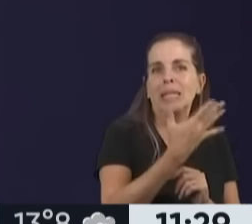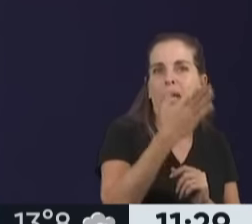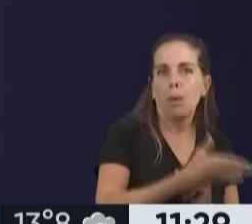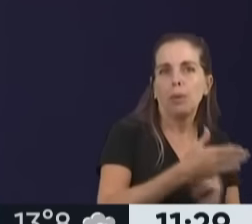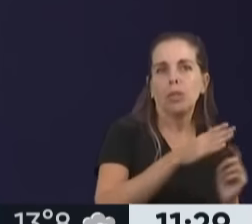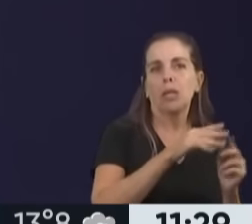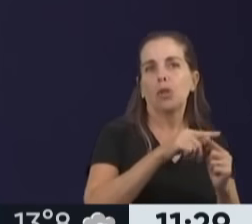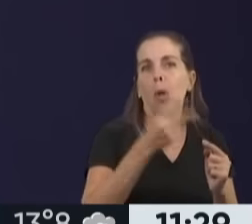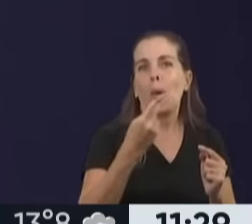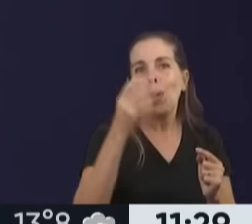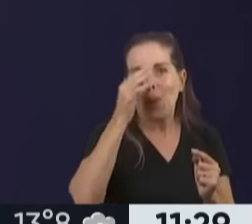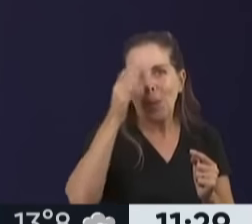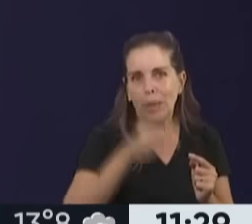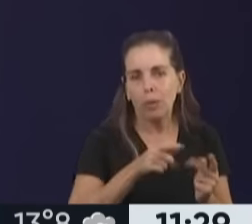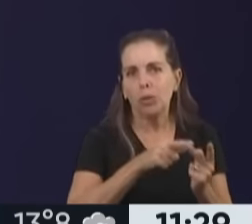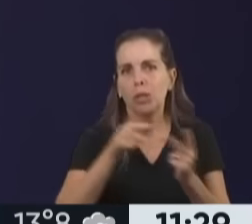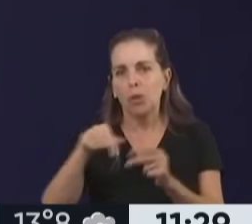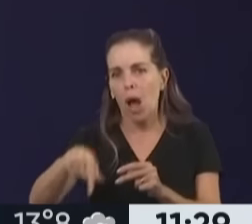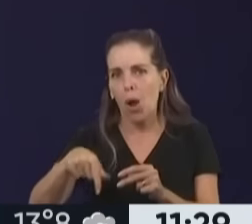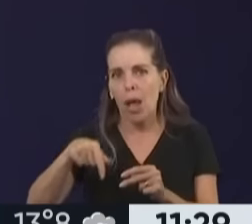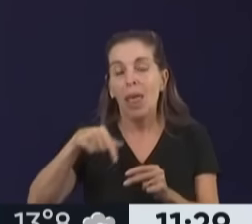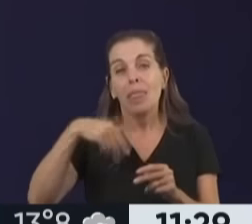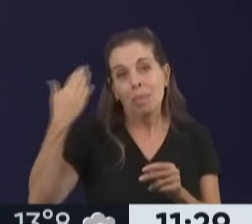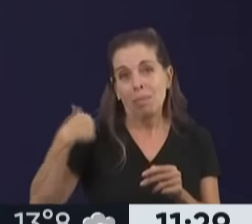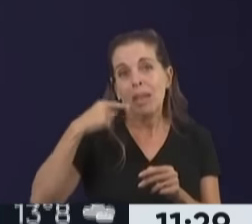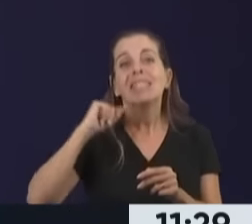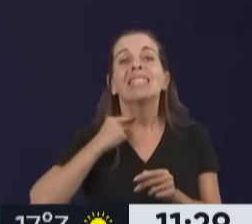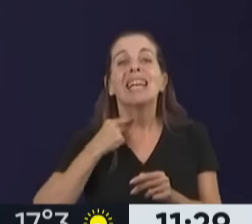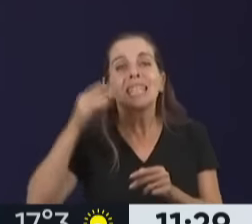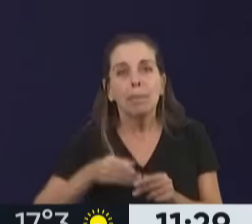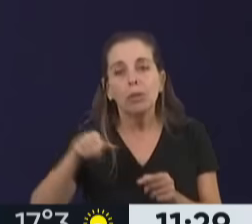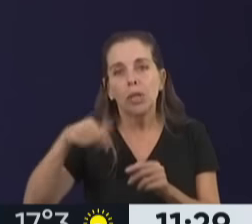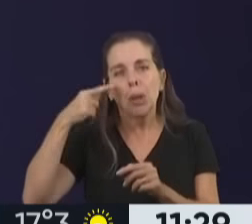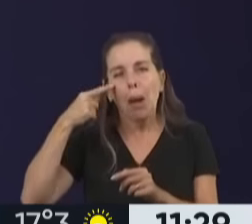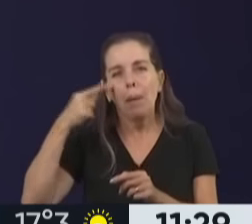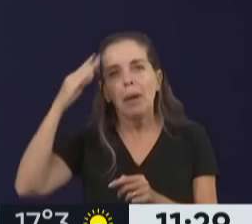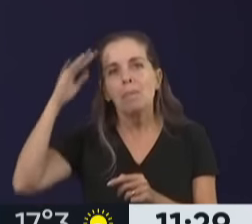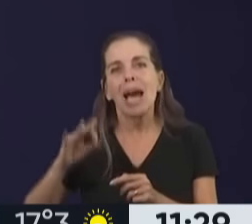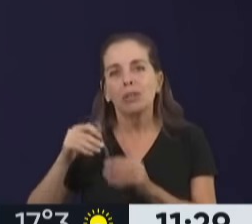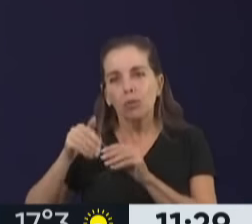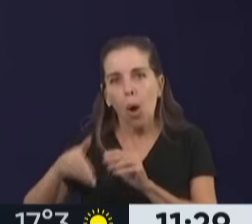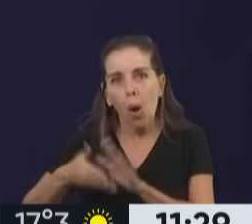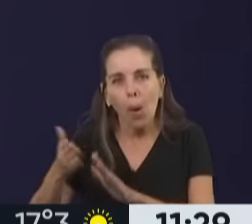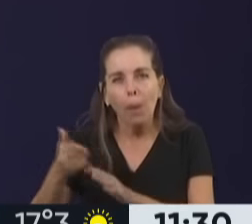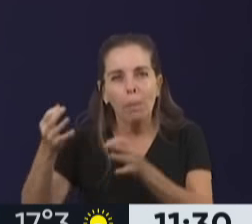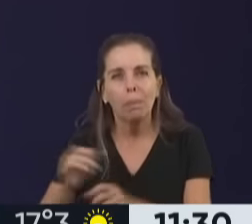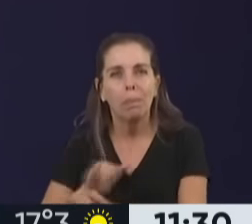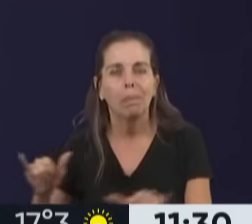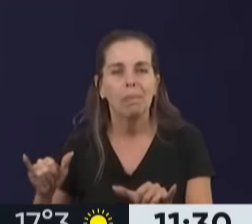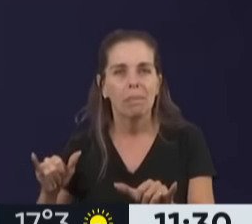20 13 y ahora estamos esperando el número el número de marzo que lo vamos a conocer